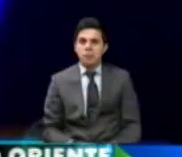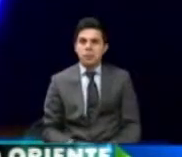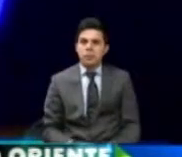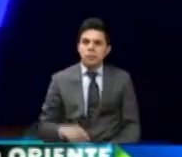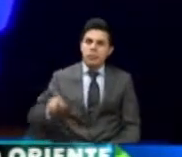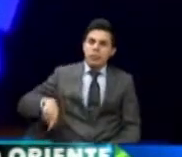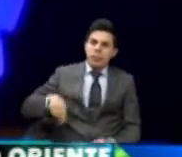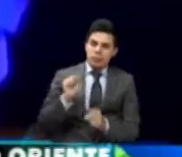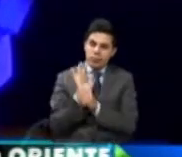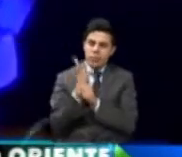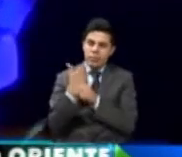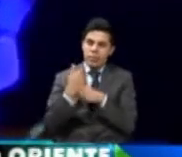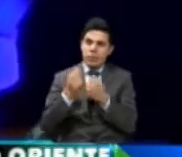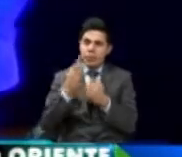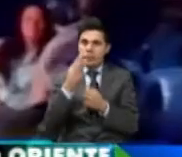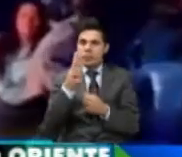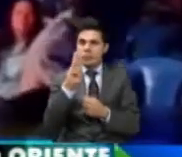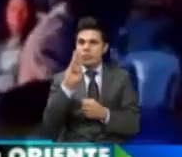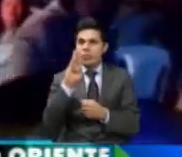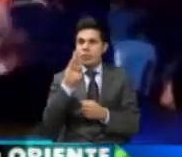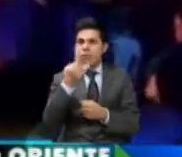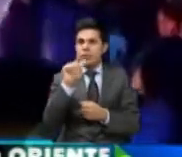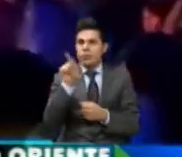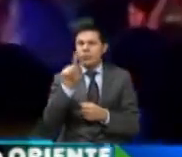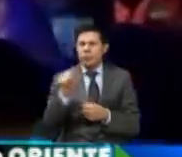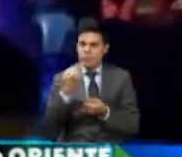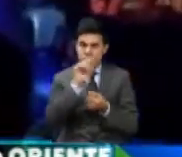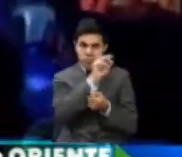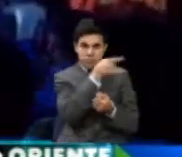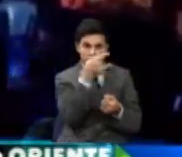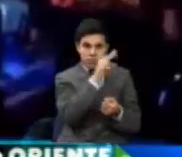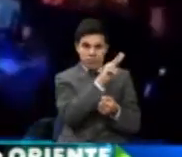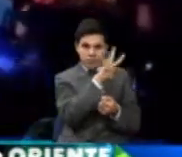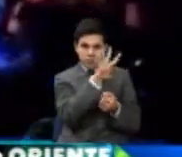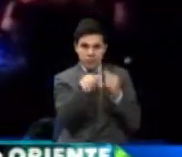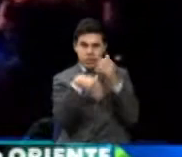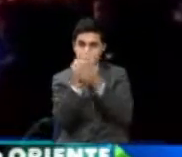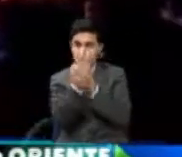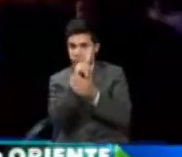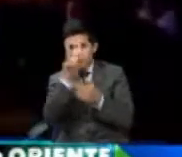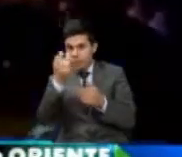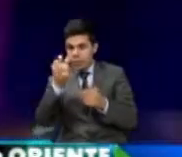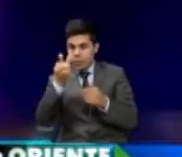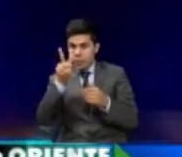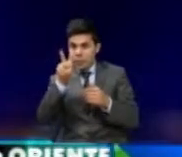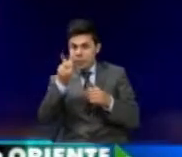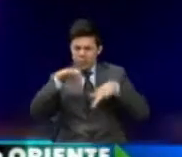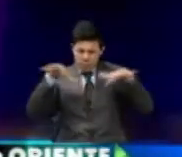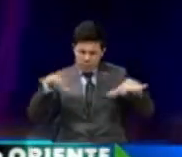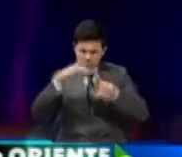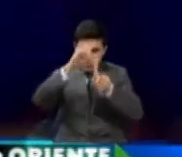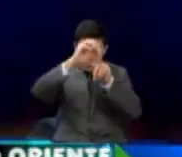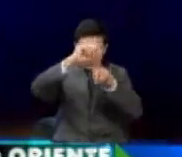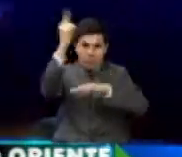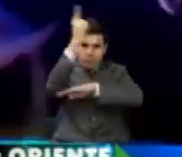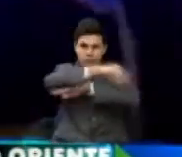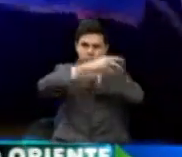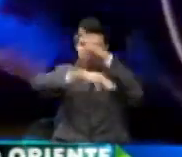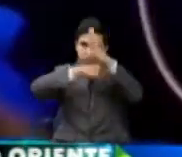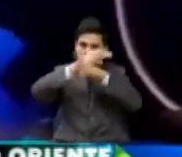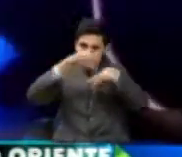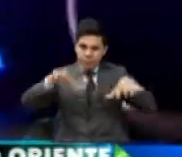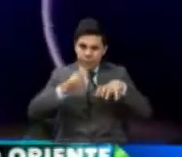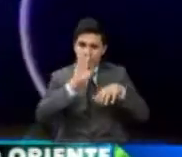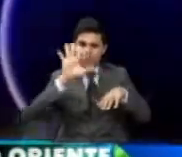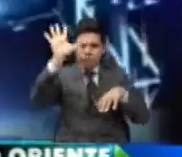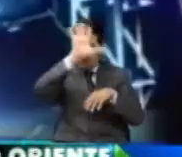Escuela de Artes Las Tablas tiene programado el 24 al 27 de marzo una temporada de teatro para celebrar el Día Mundial. Eventos teatrales tanto